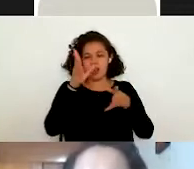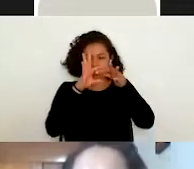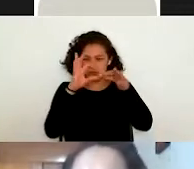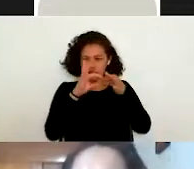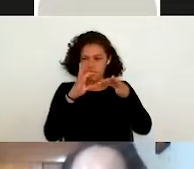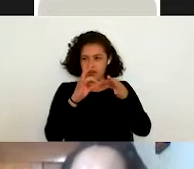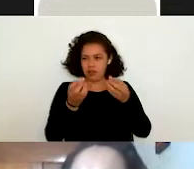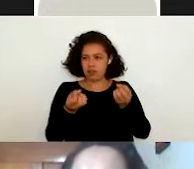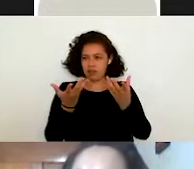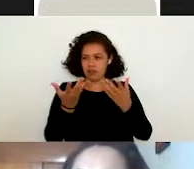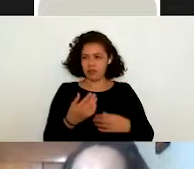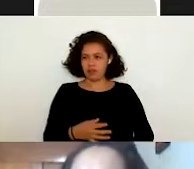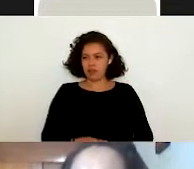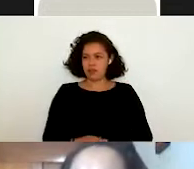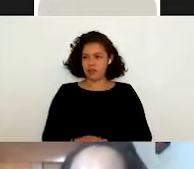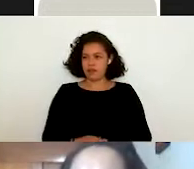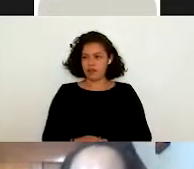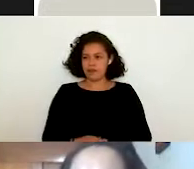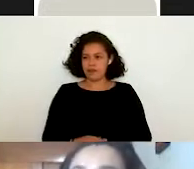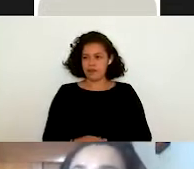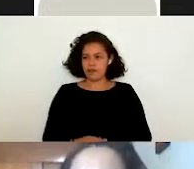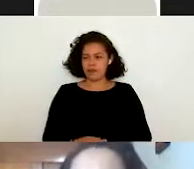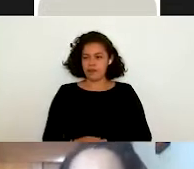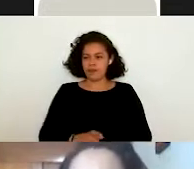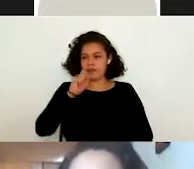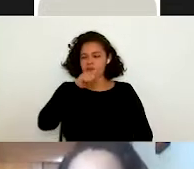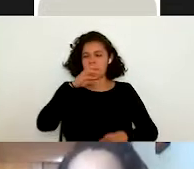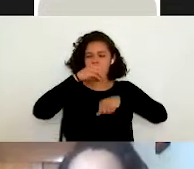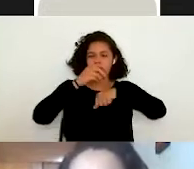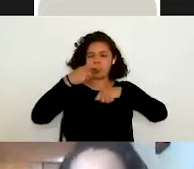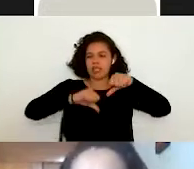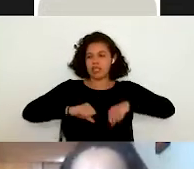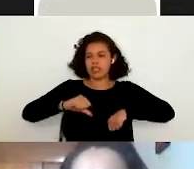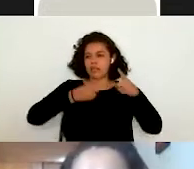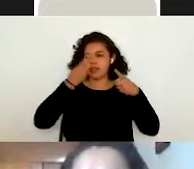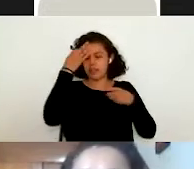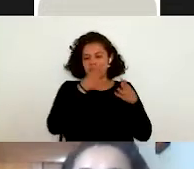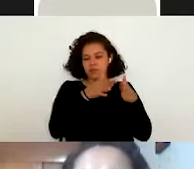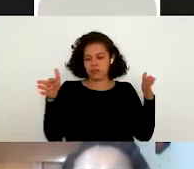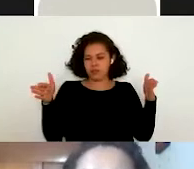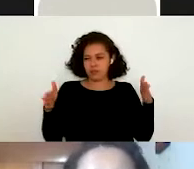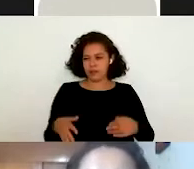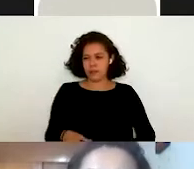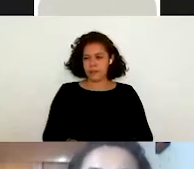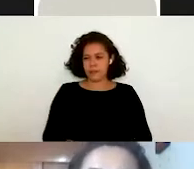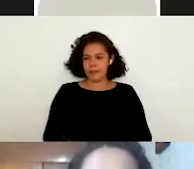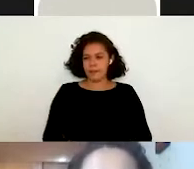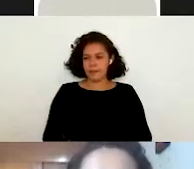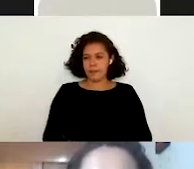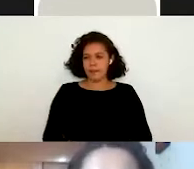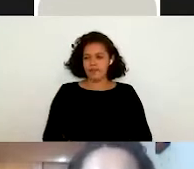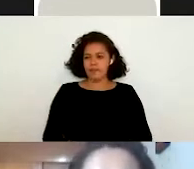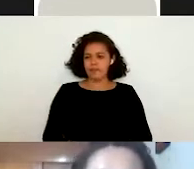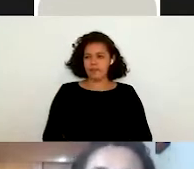aquí tendríamos que agregar el desarrollo de las actividades. Entonces, todo eso lo tenemos que presentar